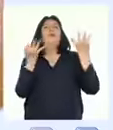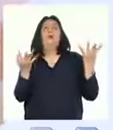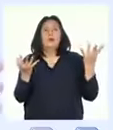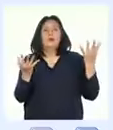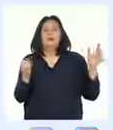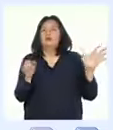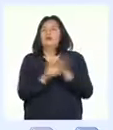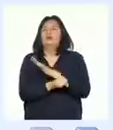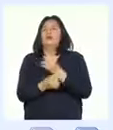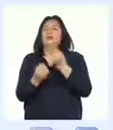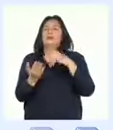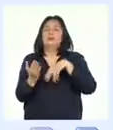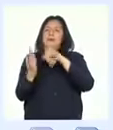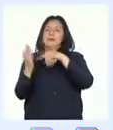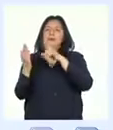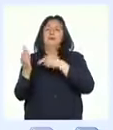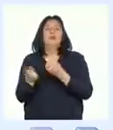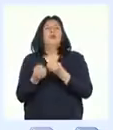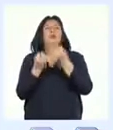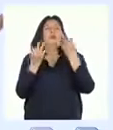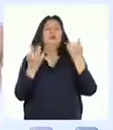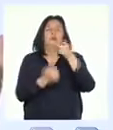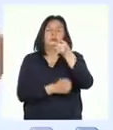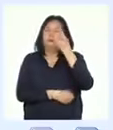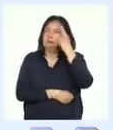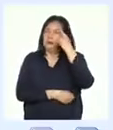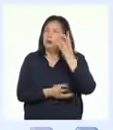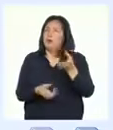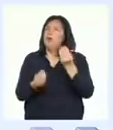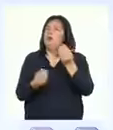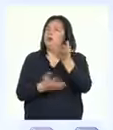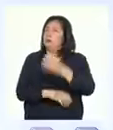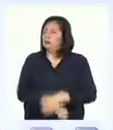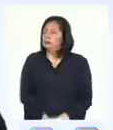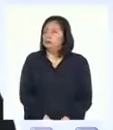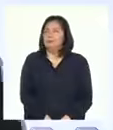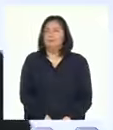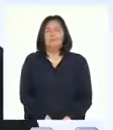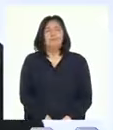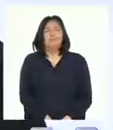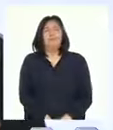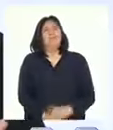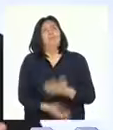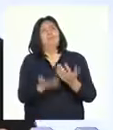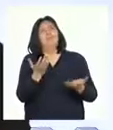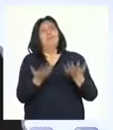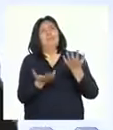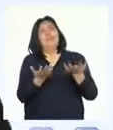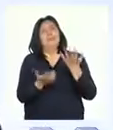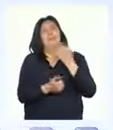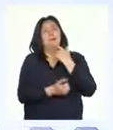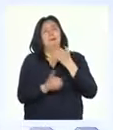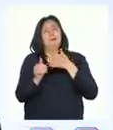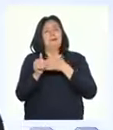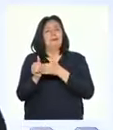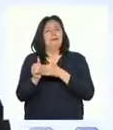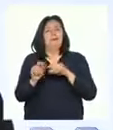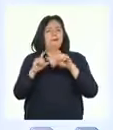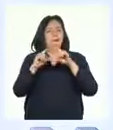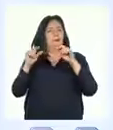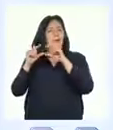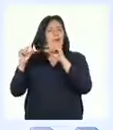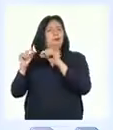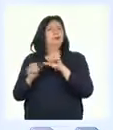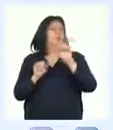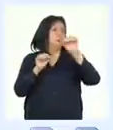cantidad total de pintura obtenida. ¿Se te ocurre cómo, Patti? A lo mejor podríamos guiarnos de los